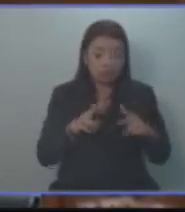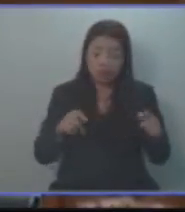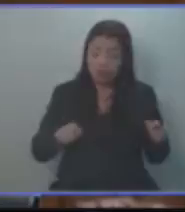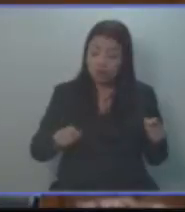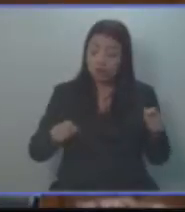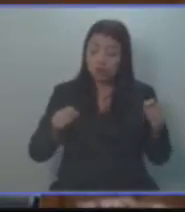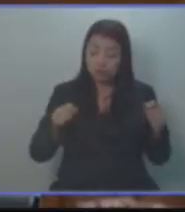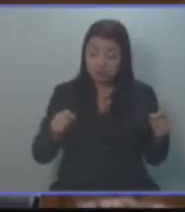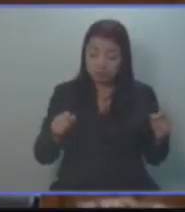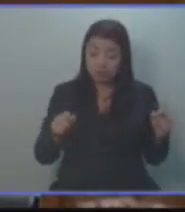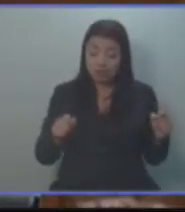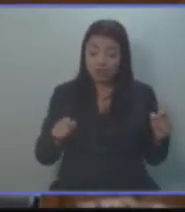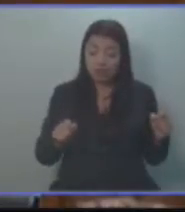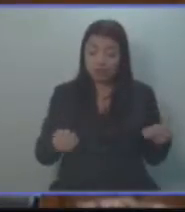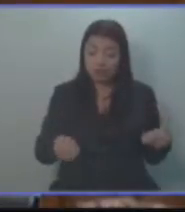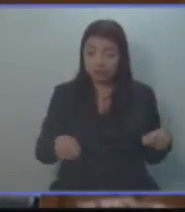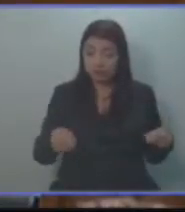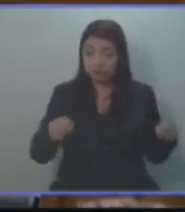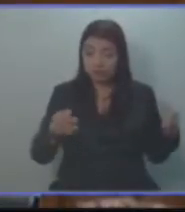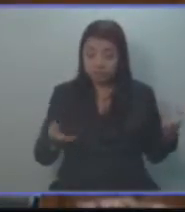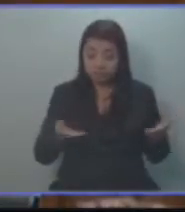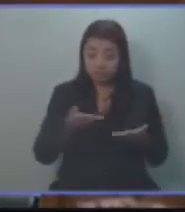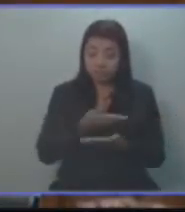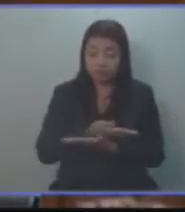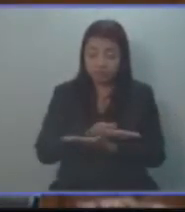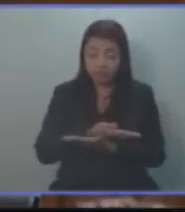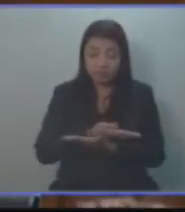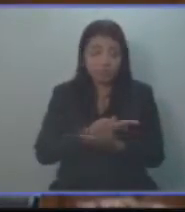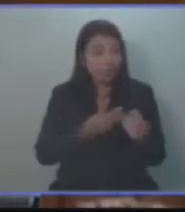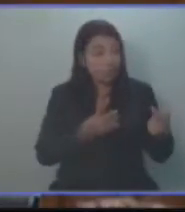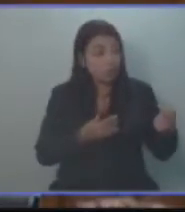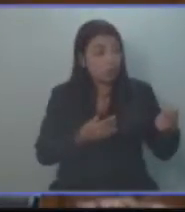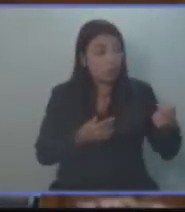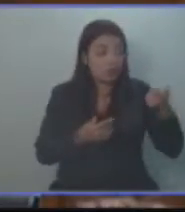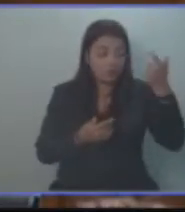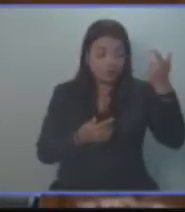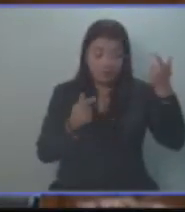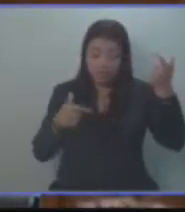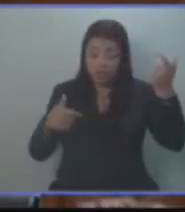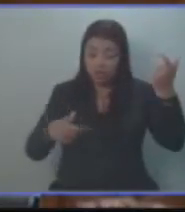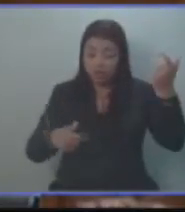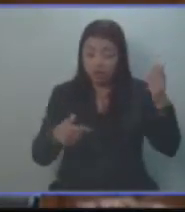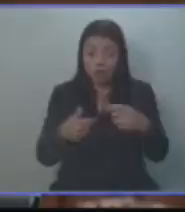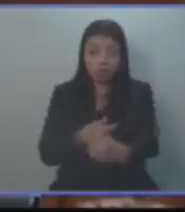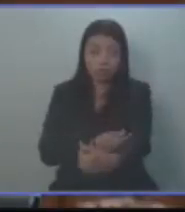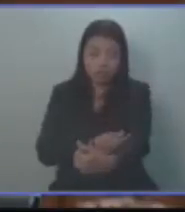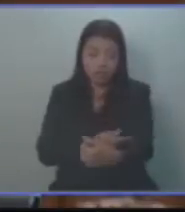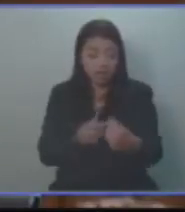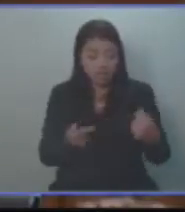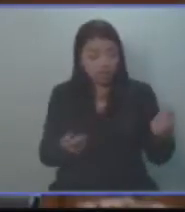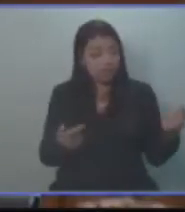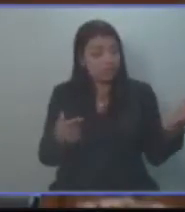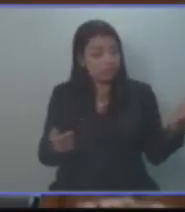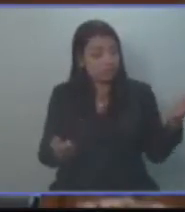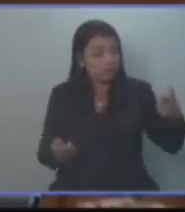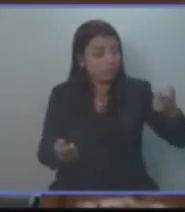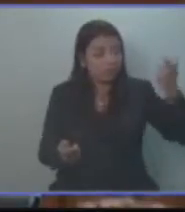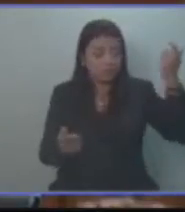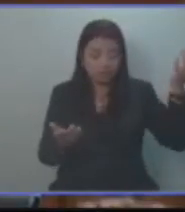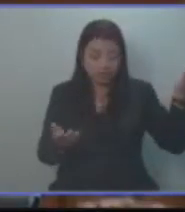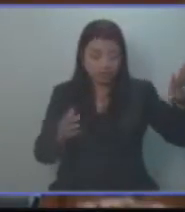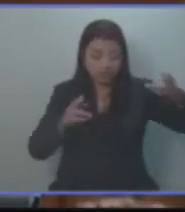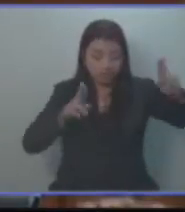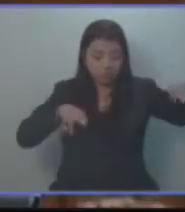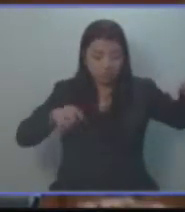serán autorizados y supervisados por el Consejo, los cuales tendrán una vigencia de 3 años y podrán ser prorrogables por un